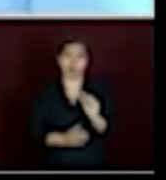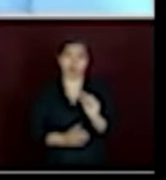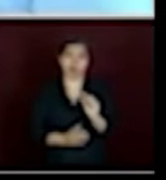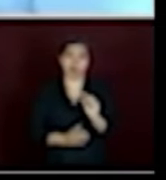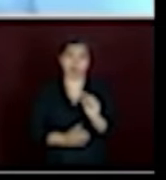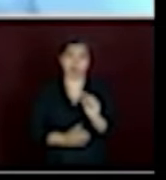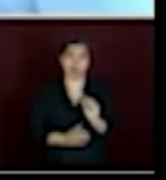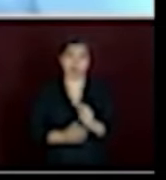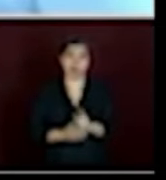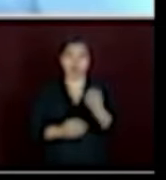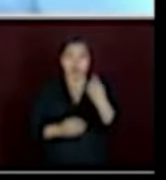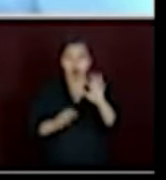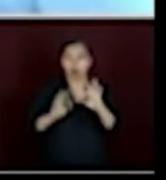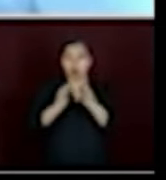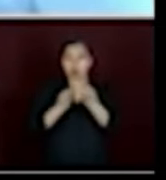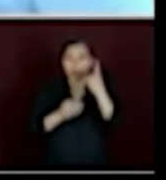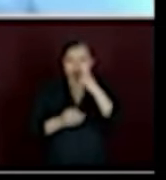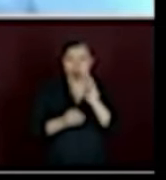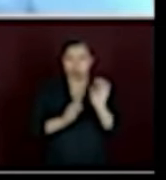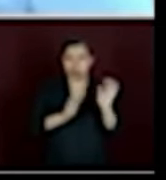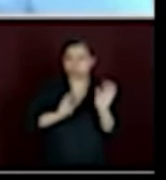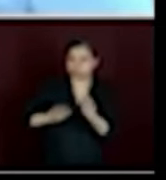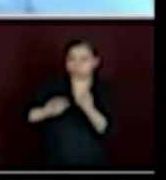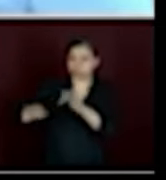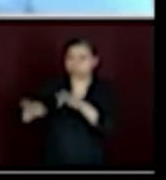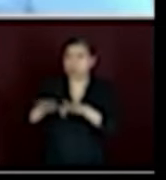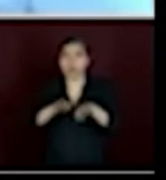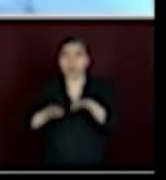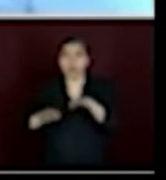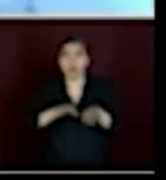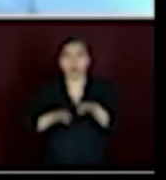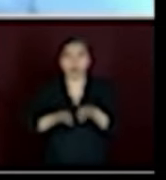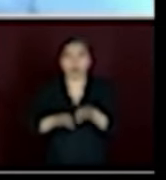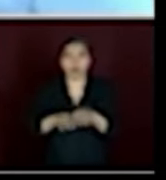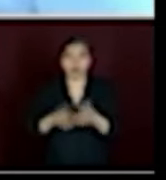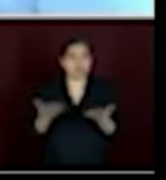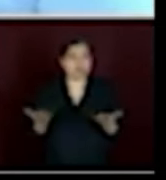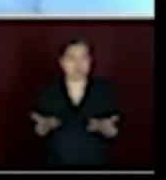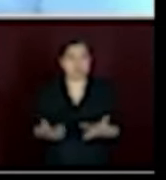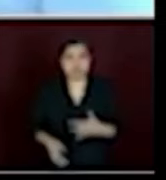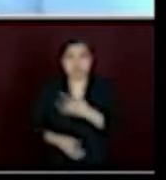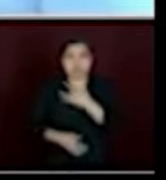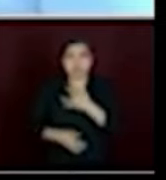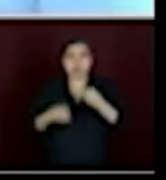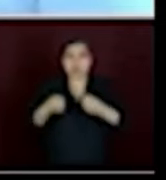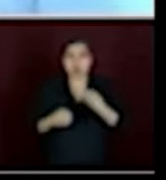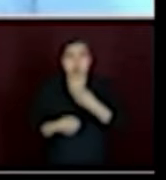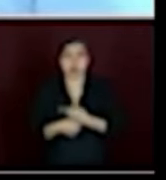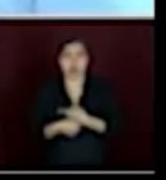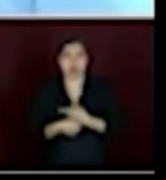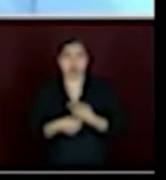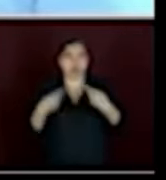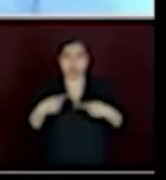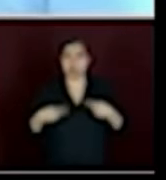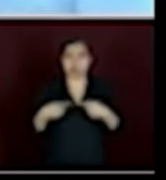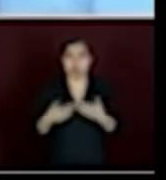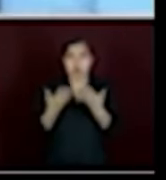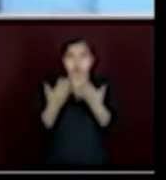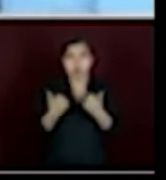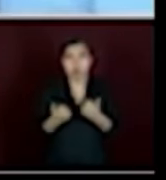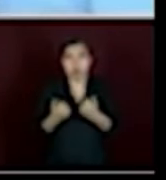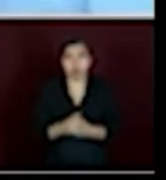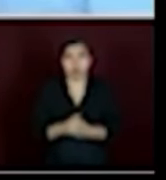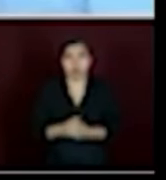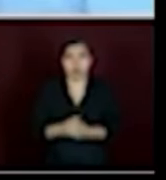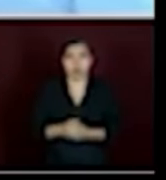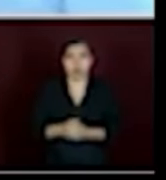cuando rebasaba el 50, ya nos sentíamos muy contentos con la democracia. Pero esta vez yo veo que hay ánimo